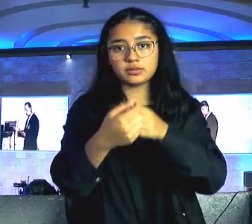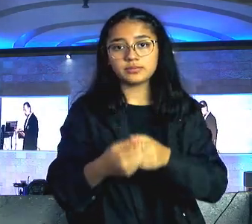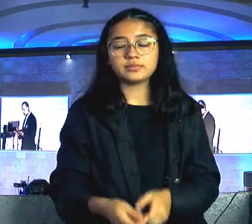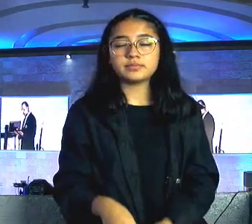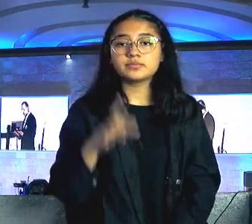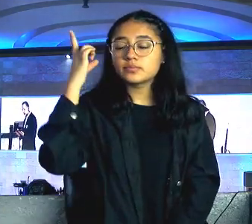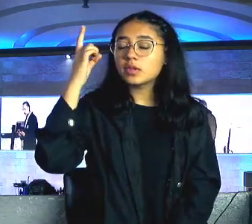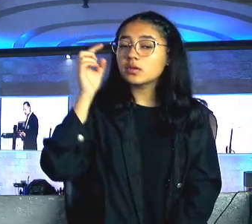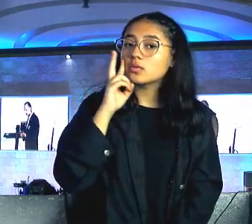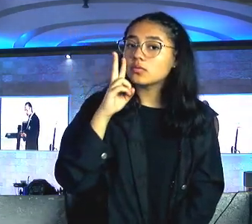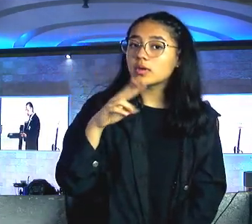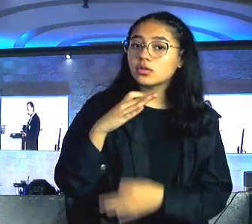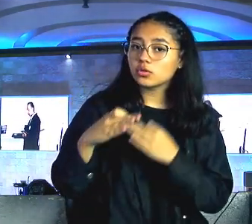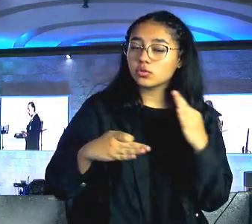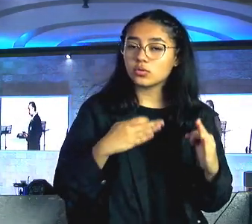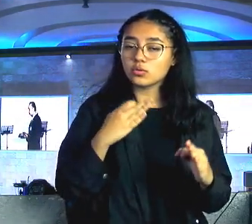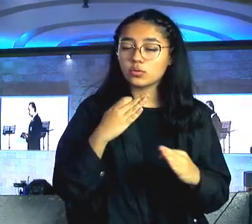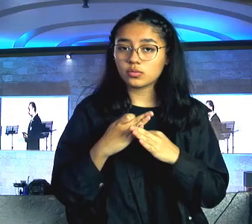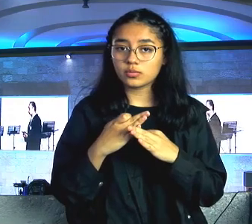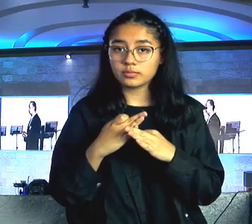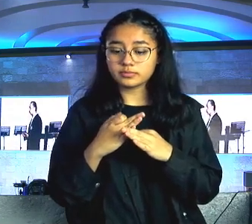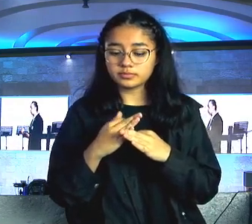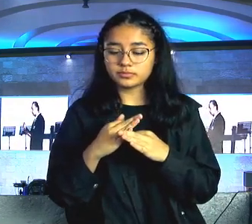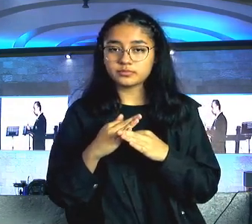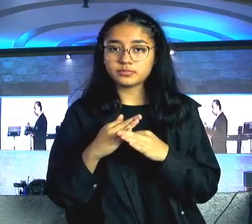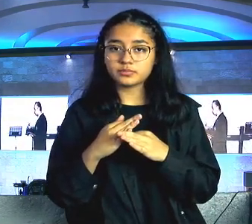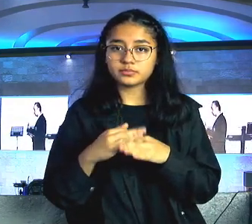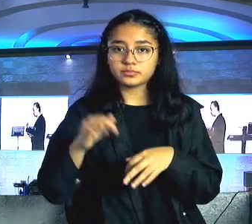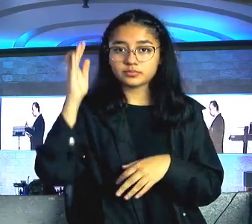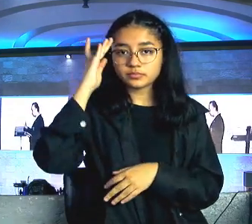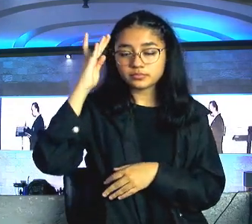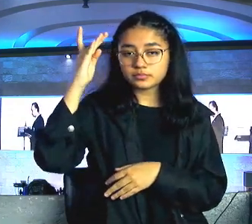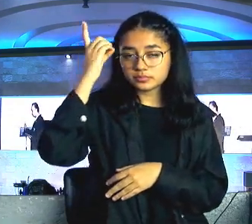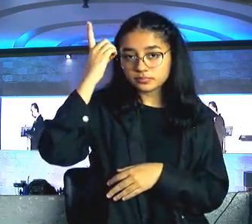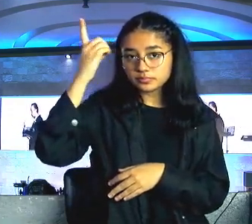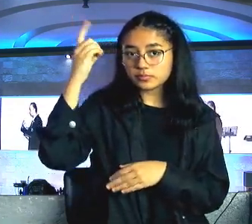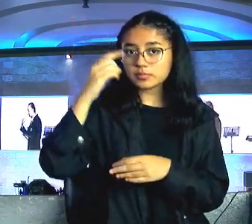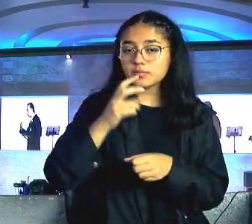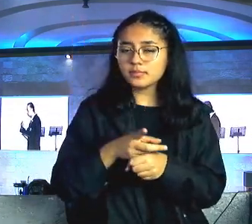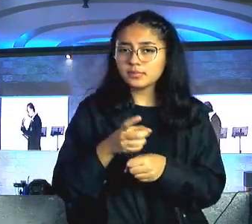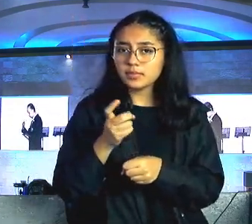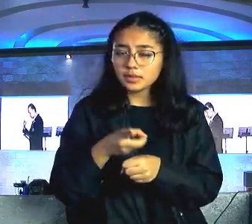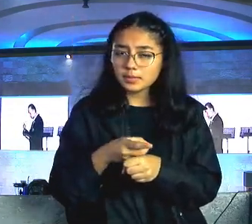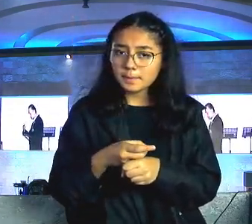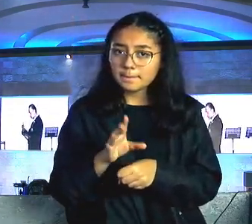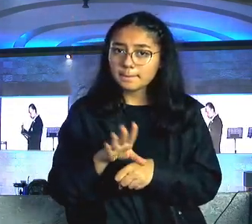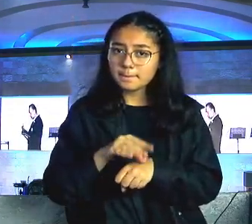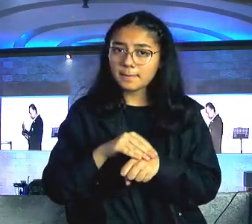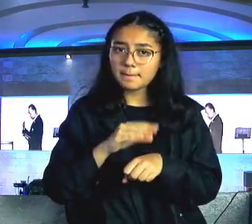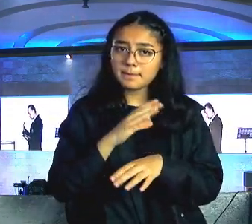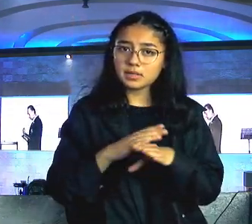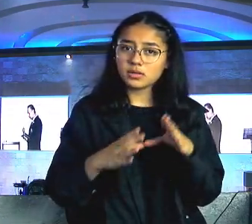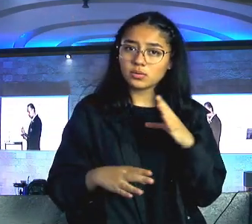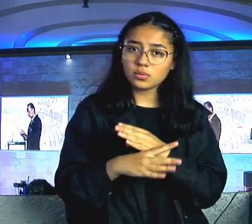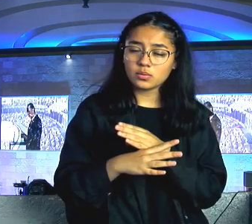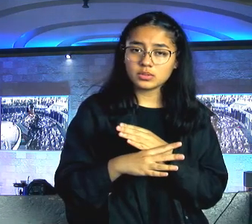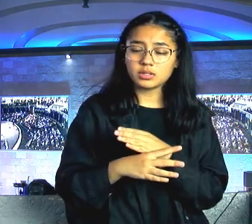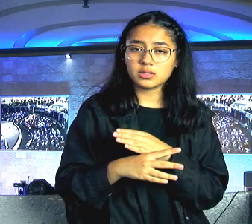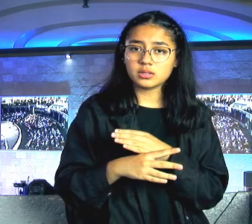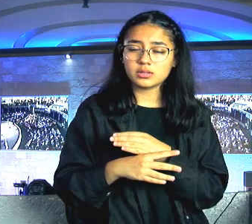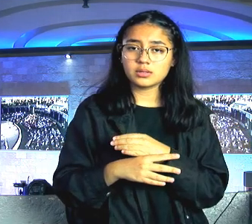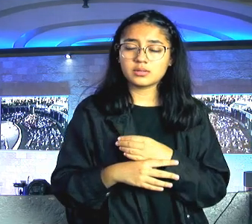todo. Y a veces inclusive Dios permite que ocurran cosas en nuestra vida porque Él nos está tratando de sanar.